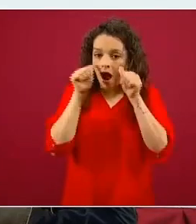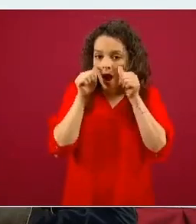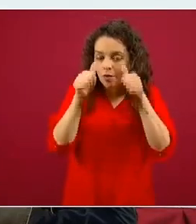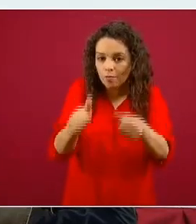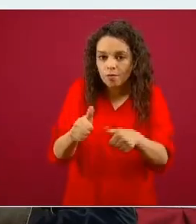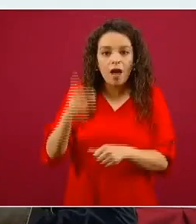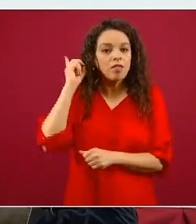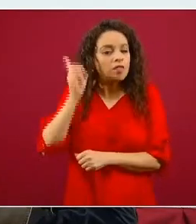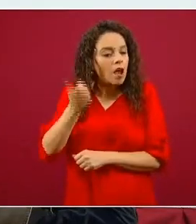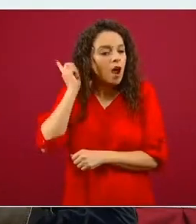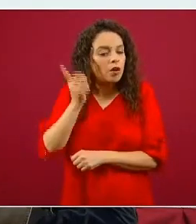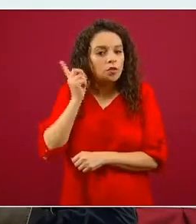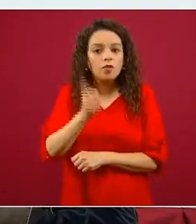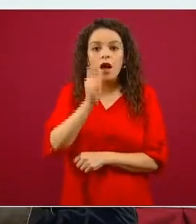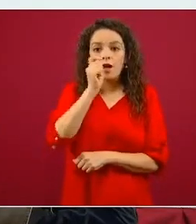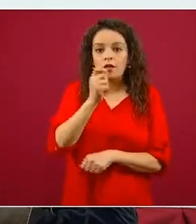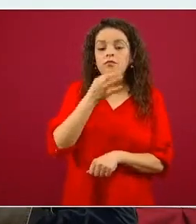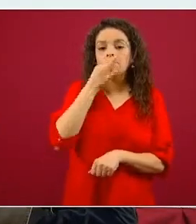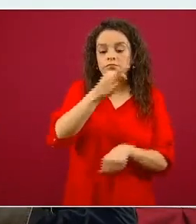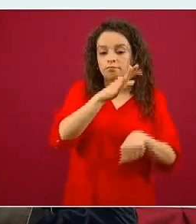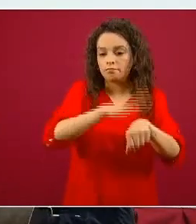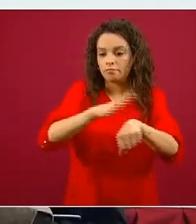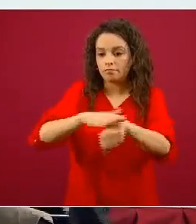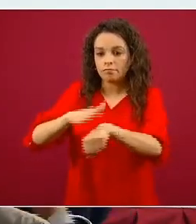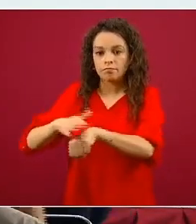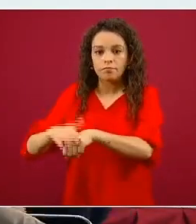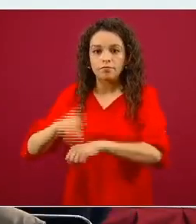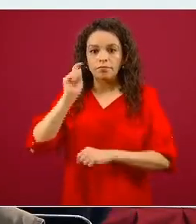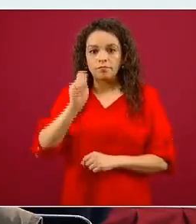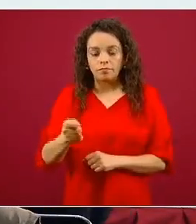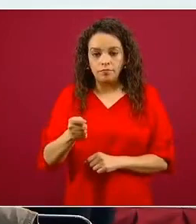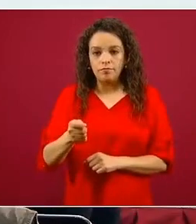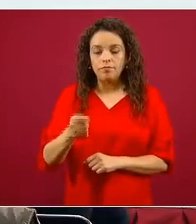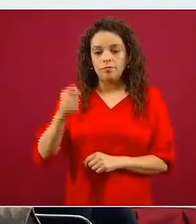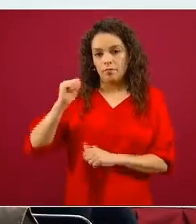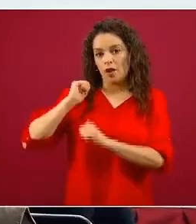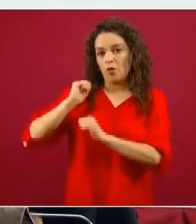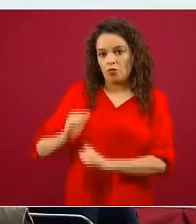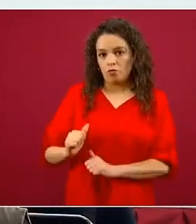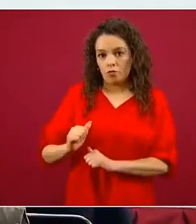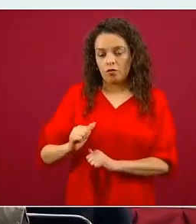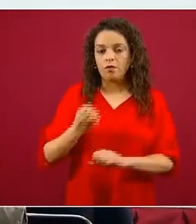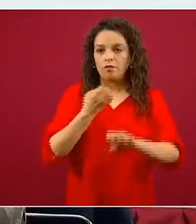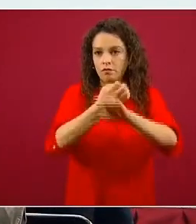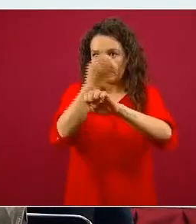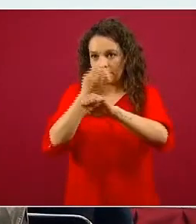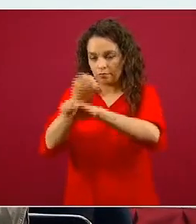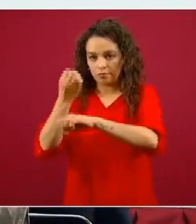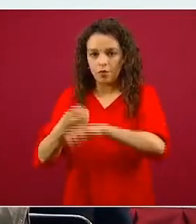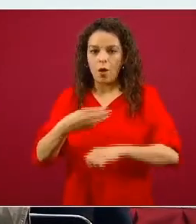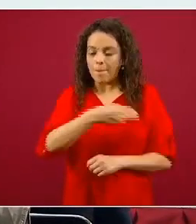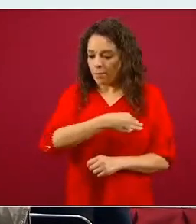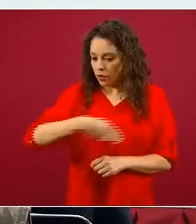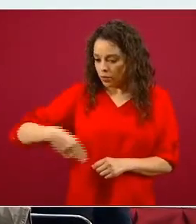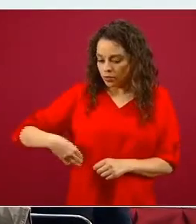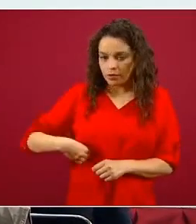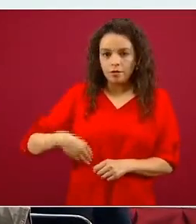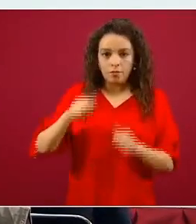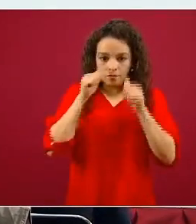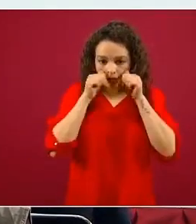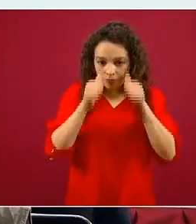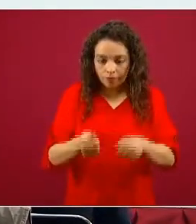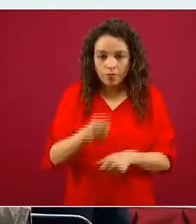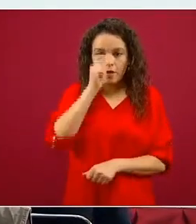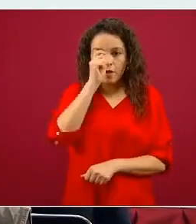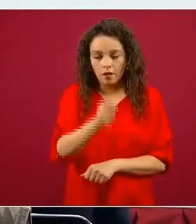de las indicaciones que sus autoridades estatales y municipales están definiendo y atendiendo en base al